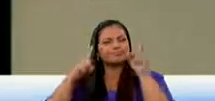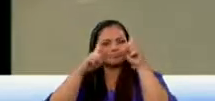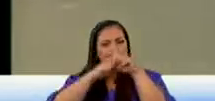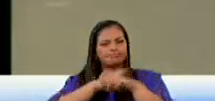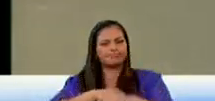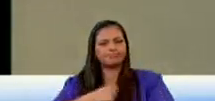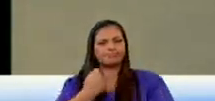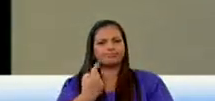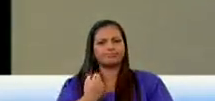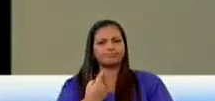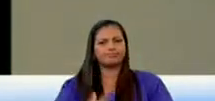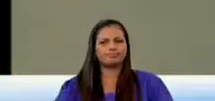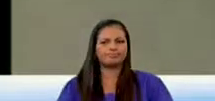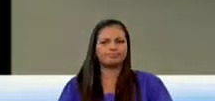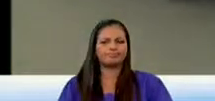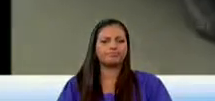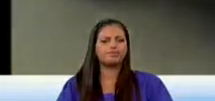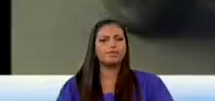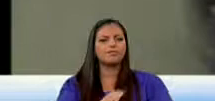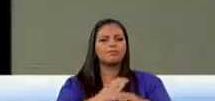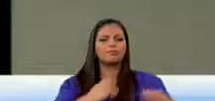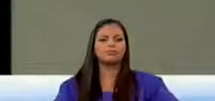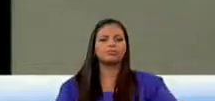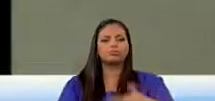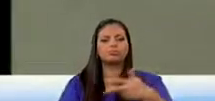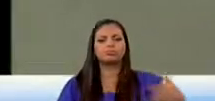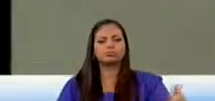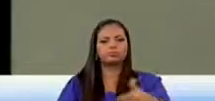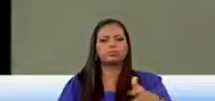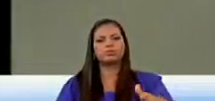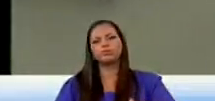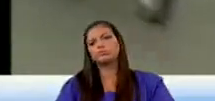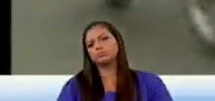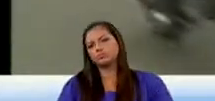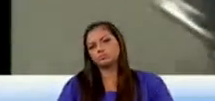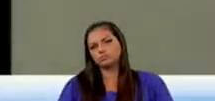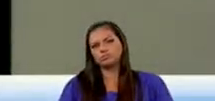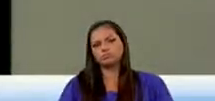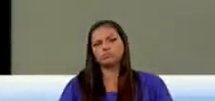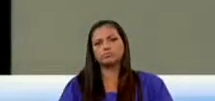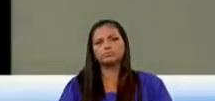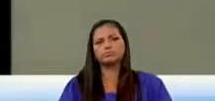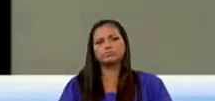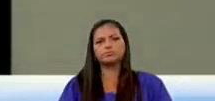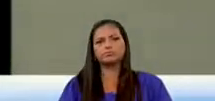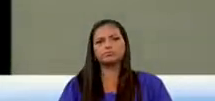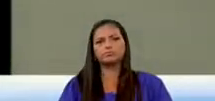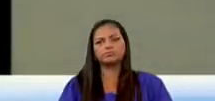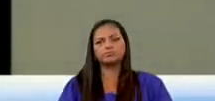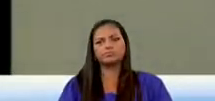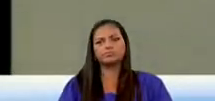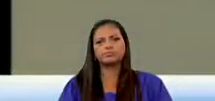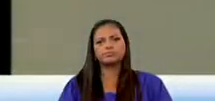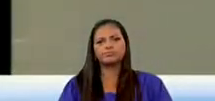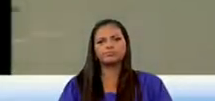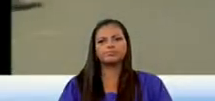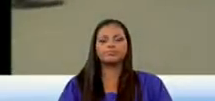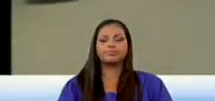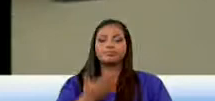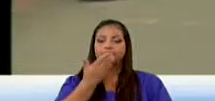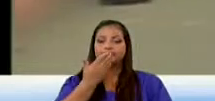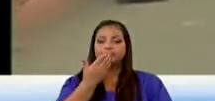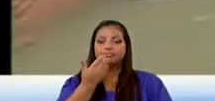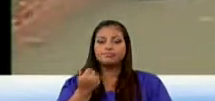no. Para no taponar, claro. Para no taponar, lógico. Para no taponar el tráfico. Qué dolor de cabeza. Hay que salir siquiera con hora y media de anticipación, señor.